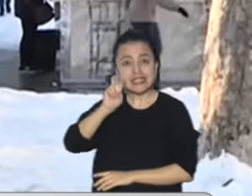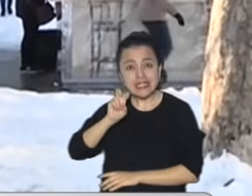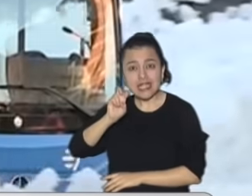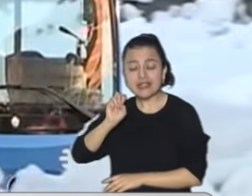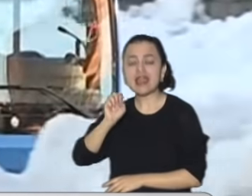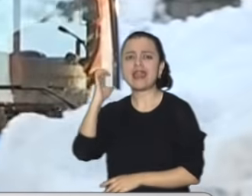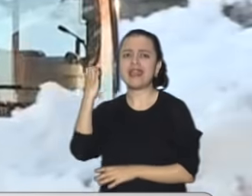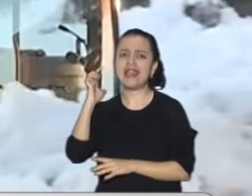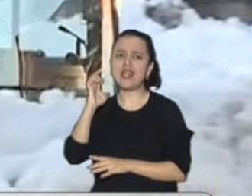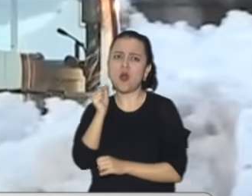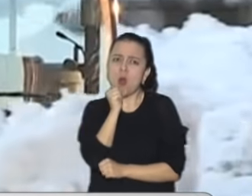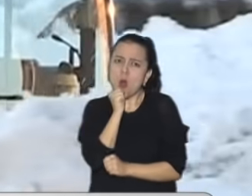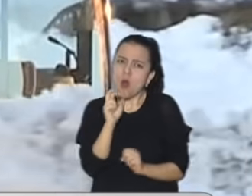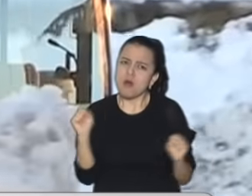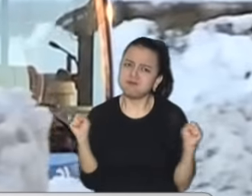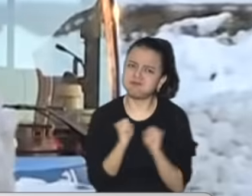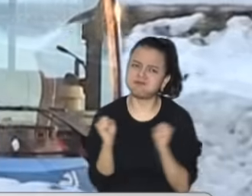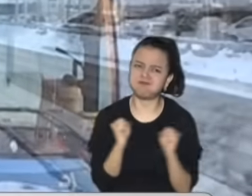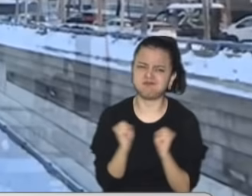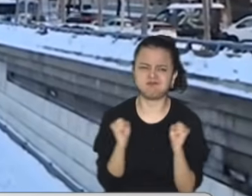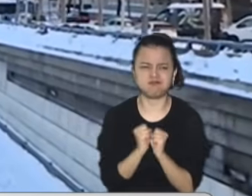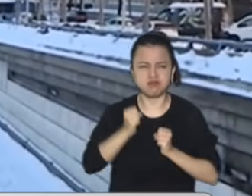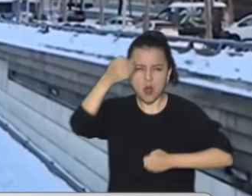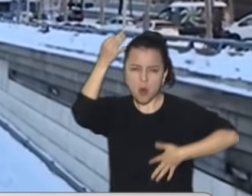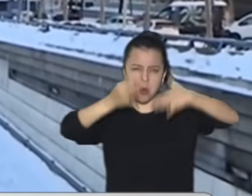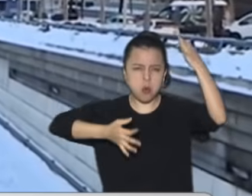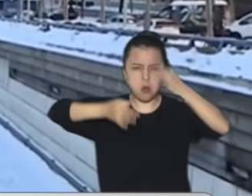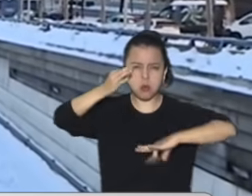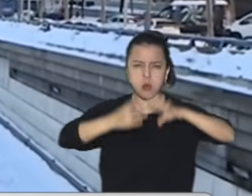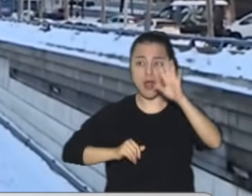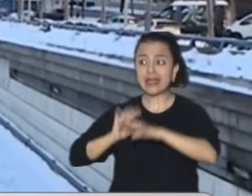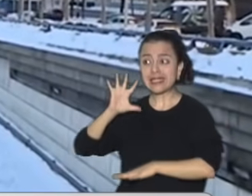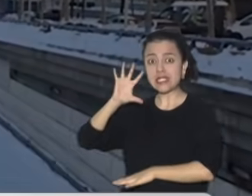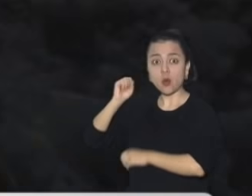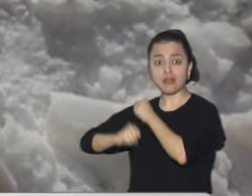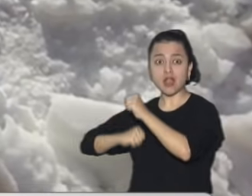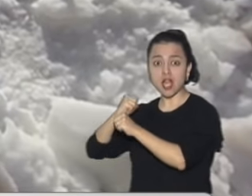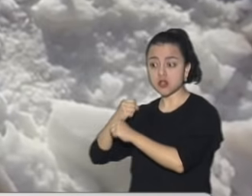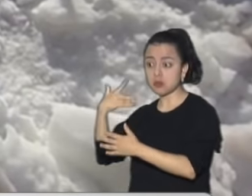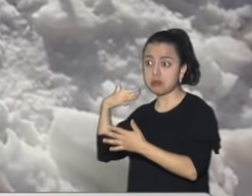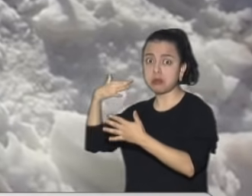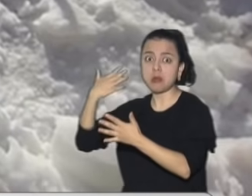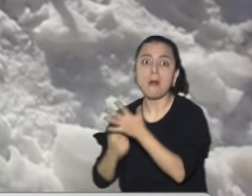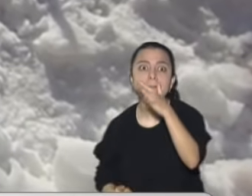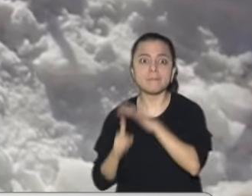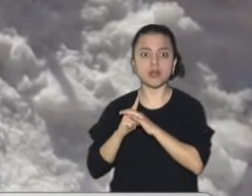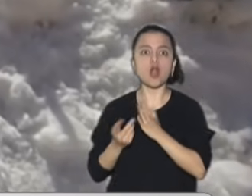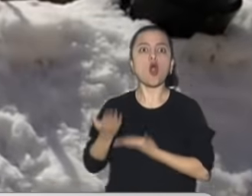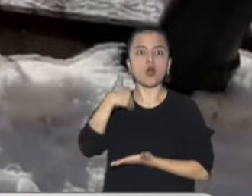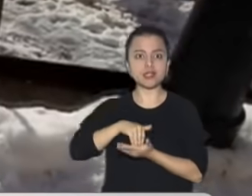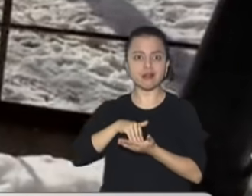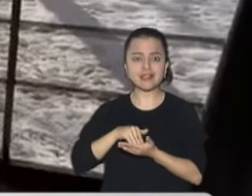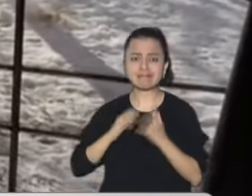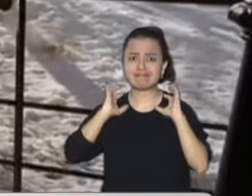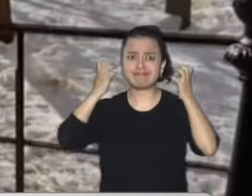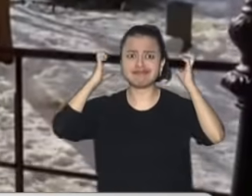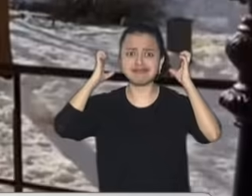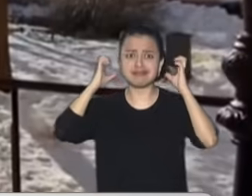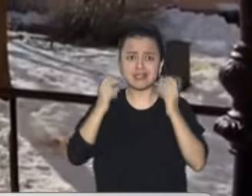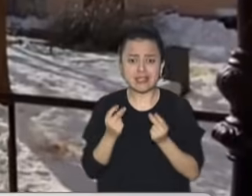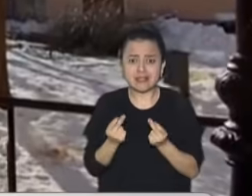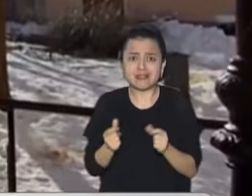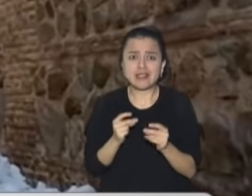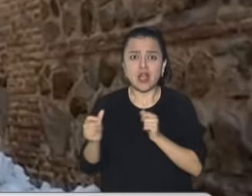frío polar y la peor nevada en los últimos 50 años. La declaración de zona afectada gravemente por una emergencia conlleva la